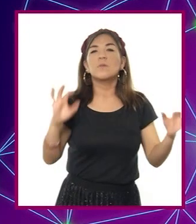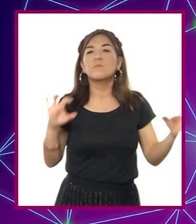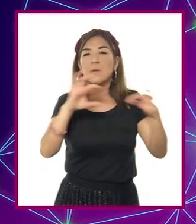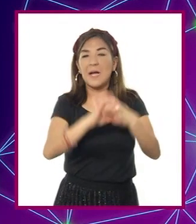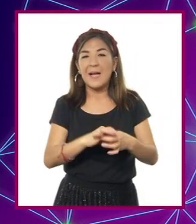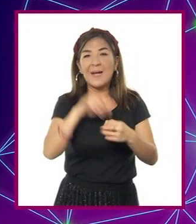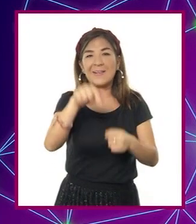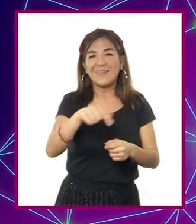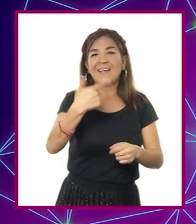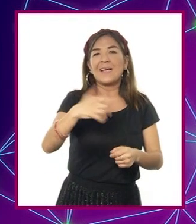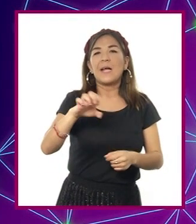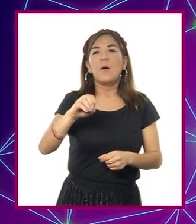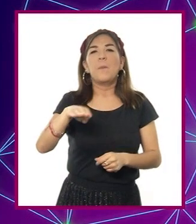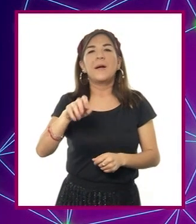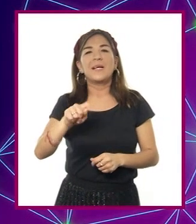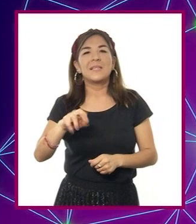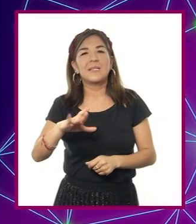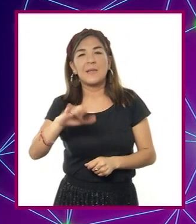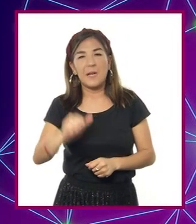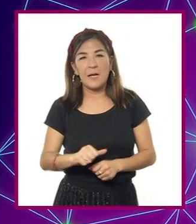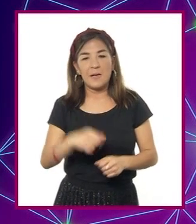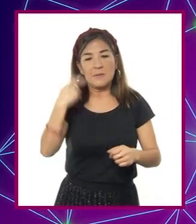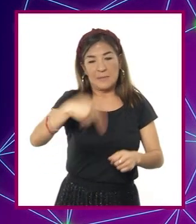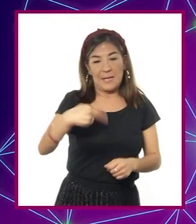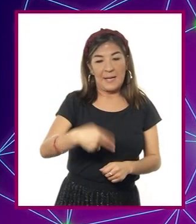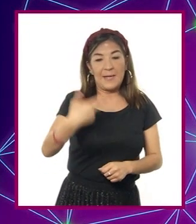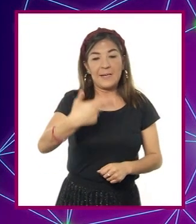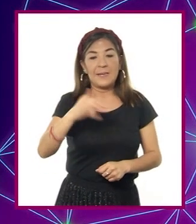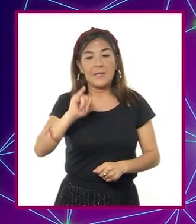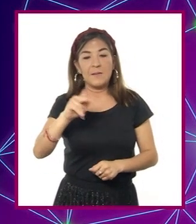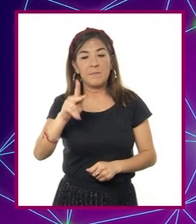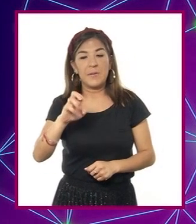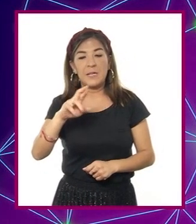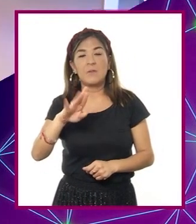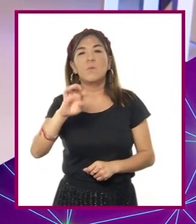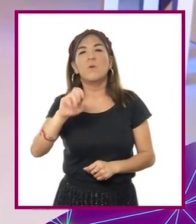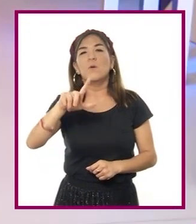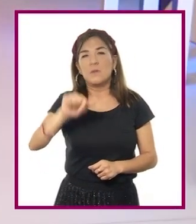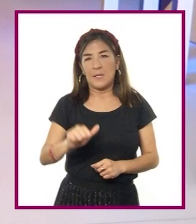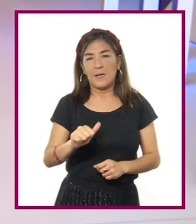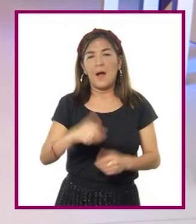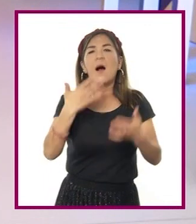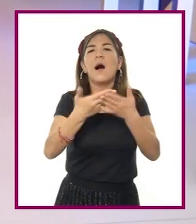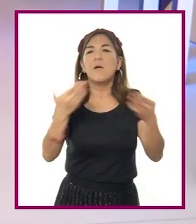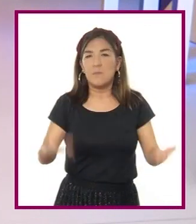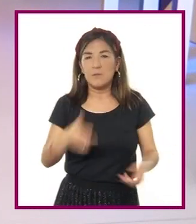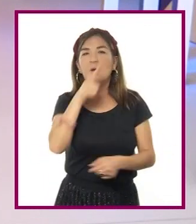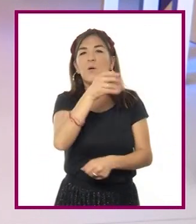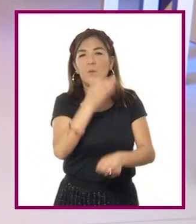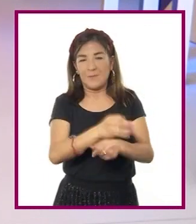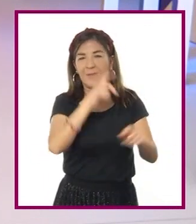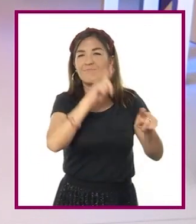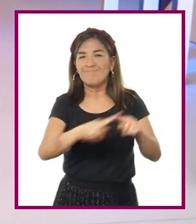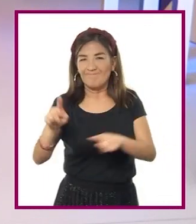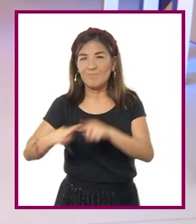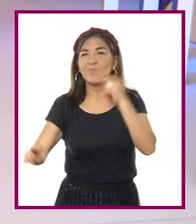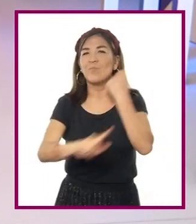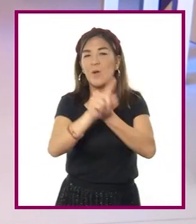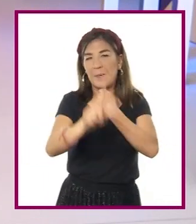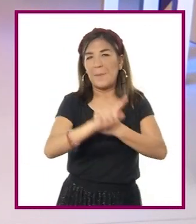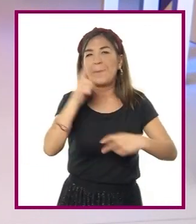relación geométrica llamada hipérbola. Ahora vamos a resolver diferentes situaciones